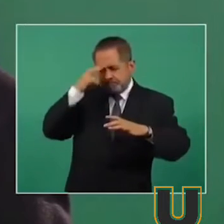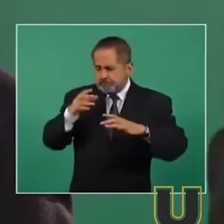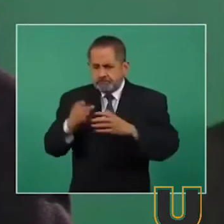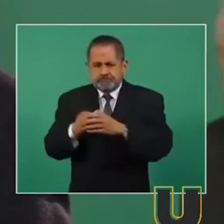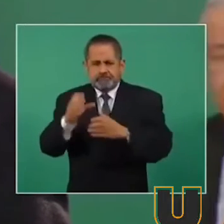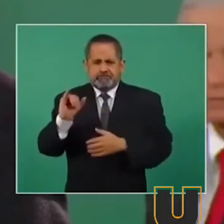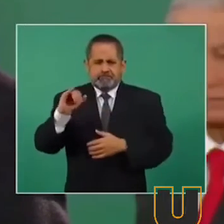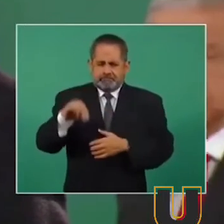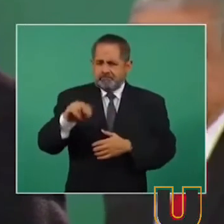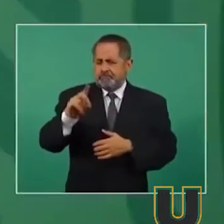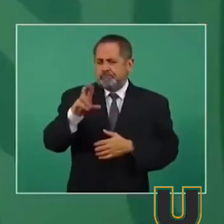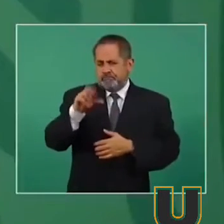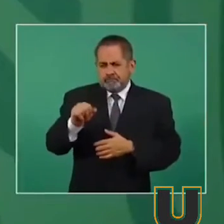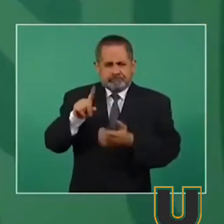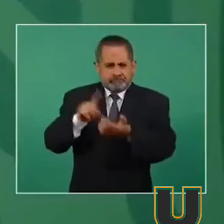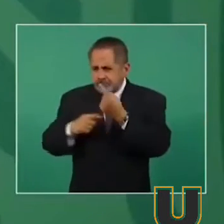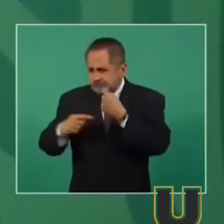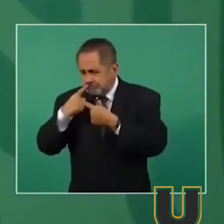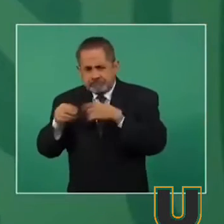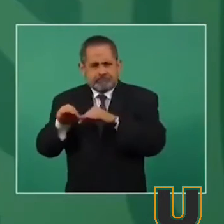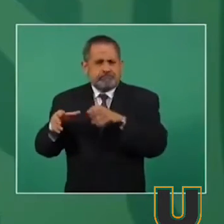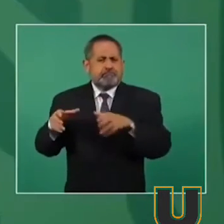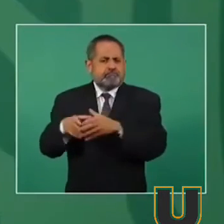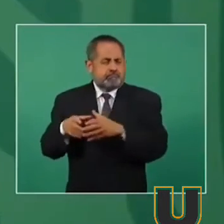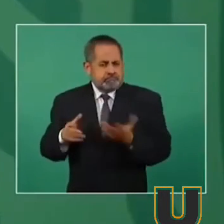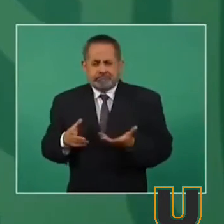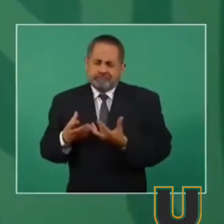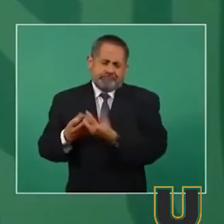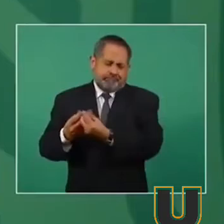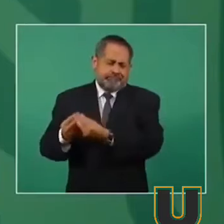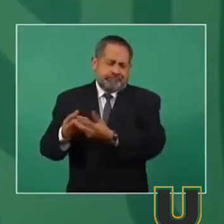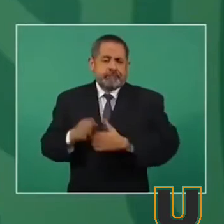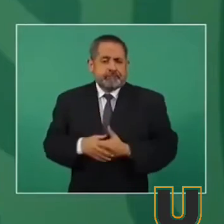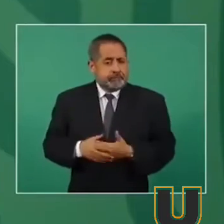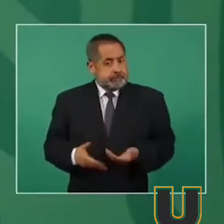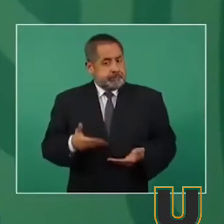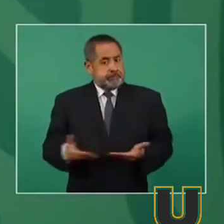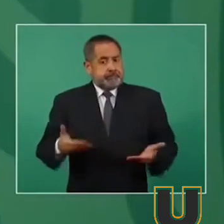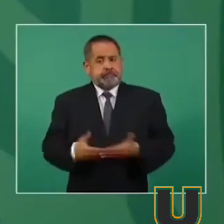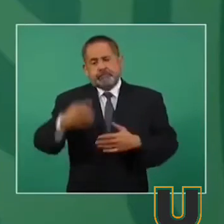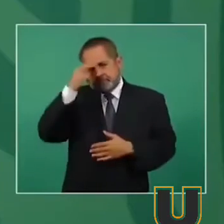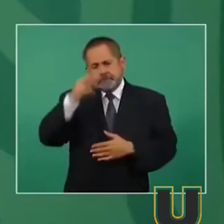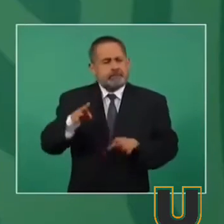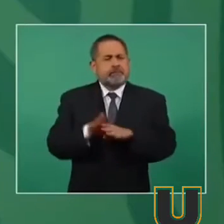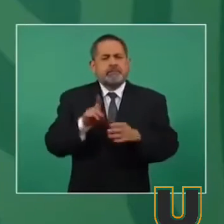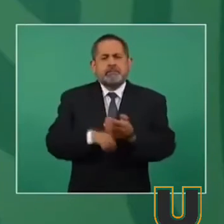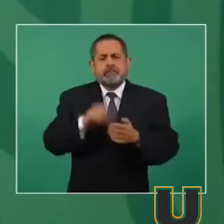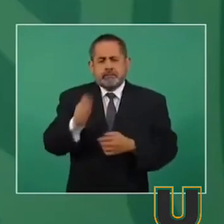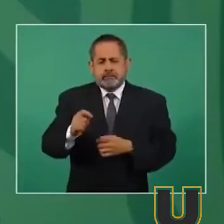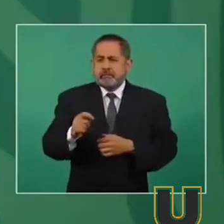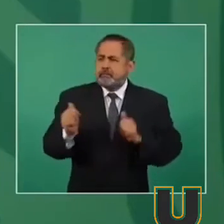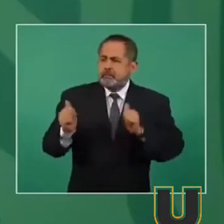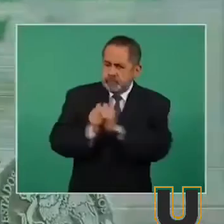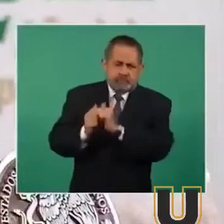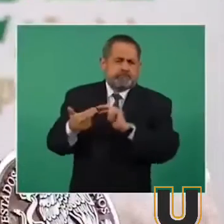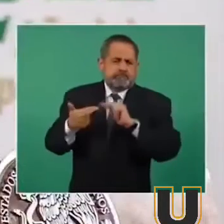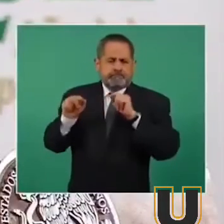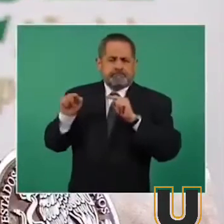el INDRE, el Instituto de Diagnóstico y Referencia Epidemiológicos. Actualmente en México tenemos, además de la colaboración con las